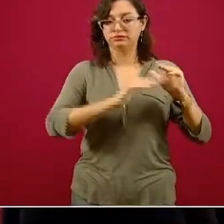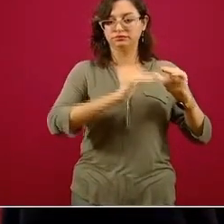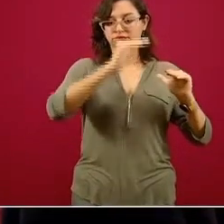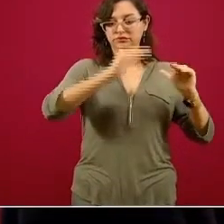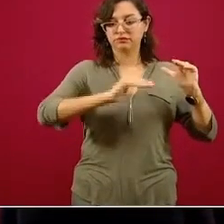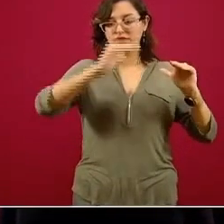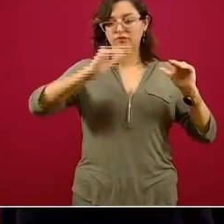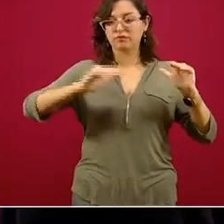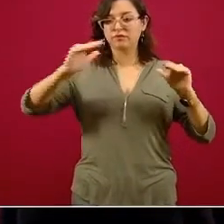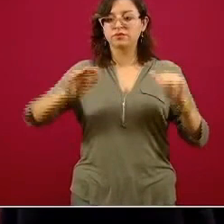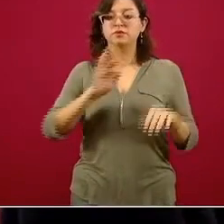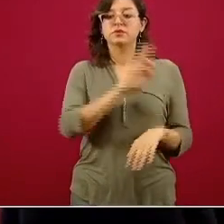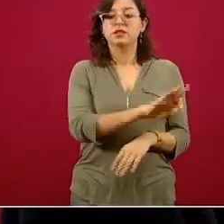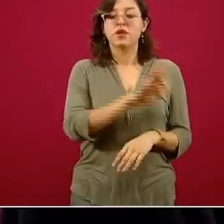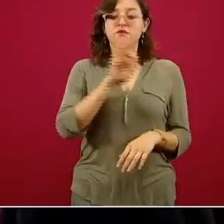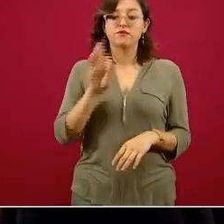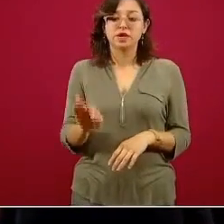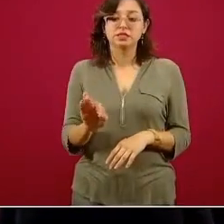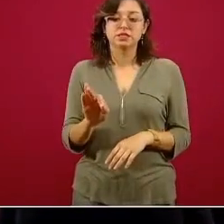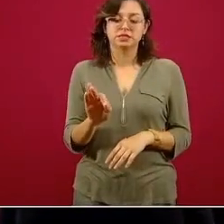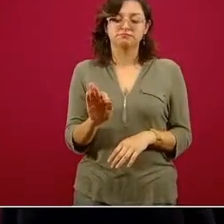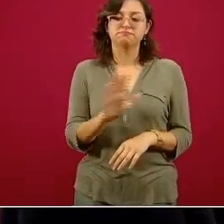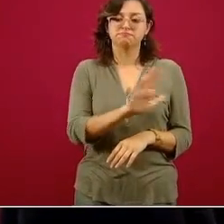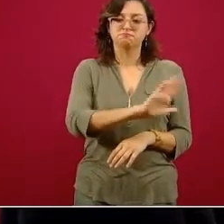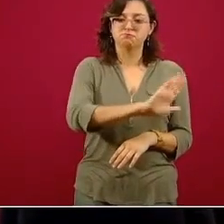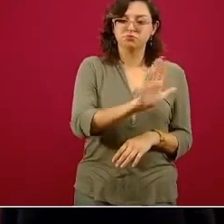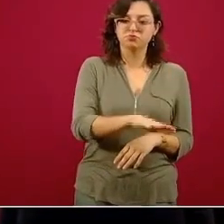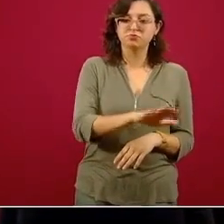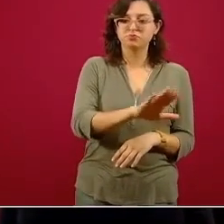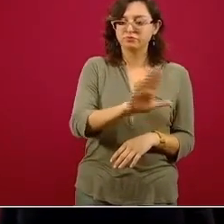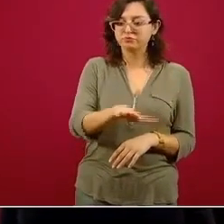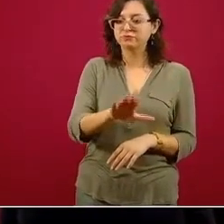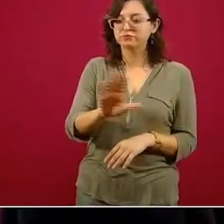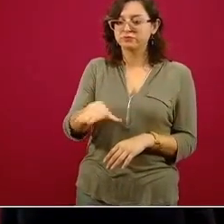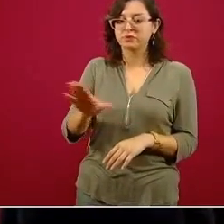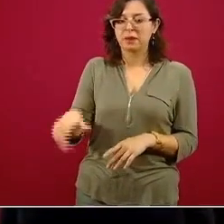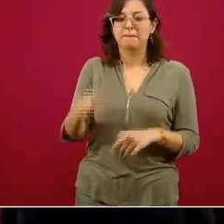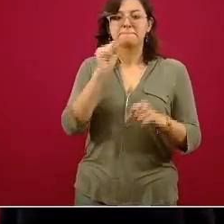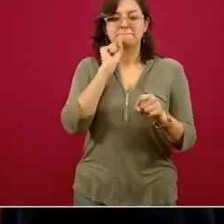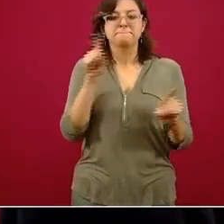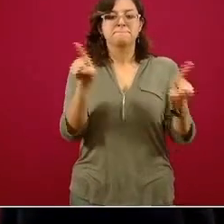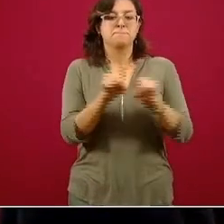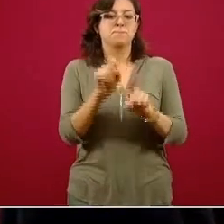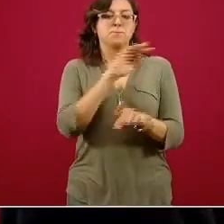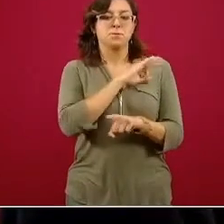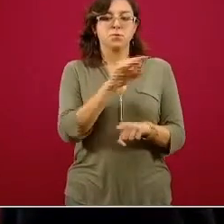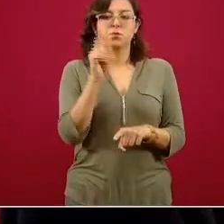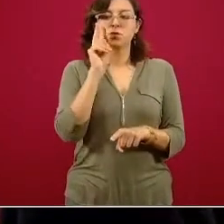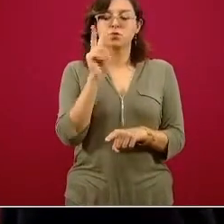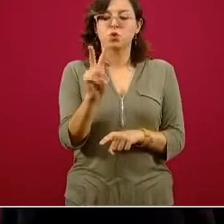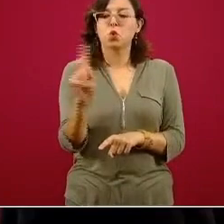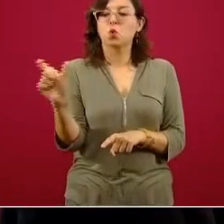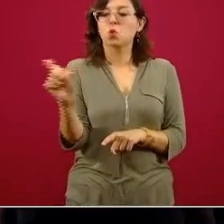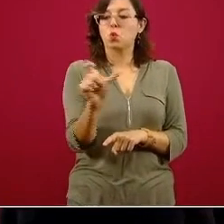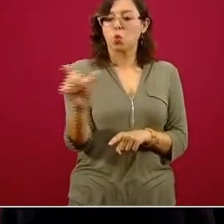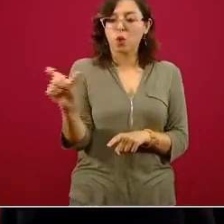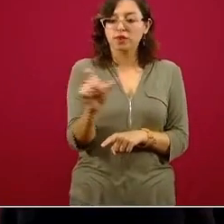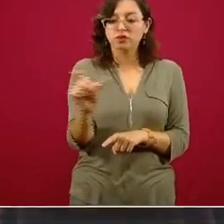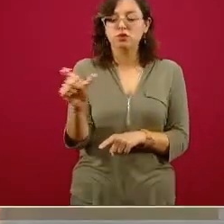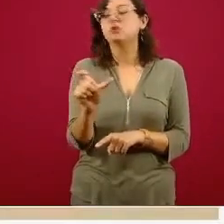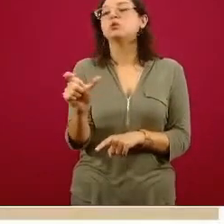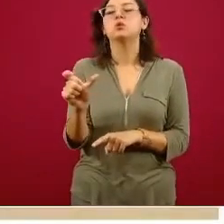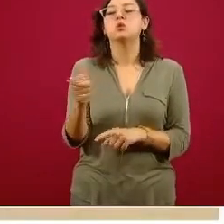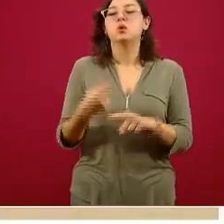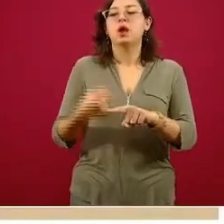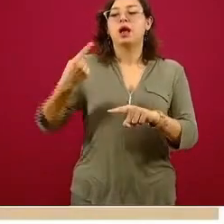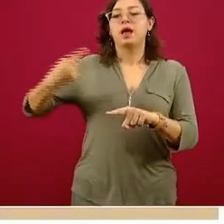las fechas en las que ocurrieron estas defunciones, y también podemos ver en qué fechas podemos todavía esperar un